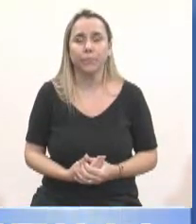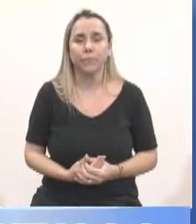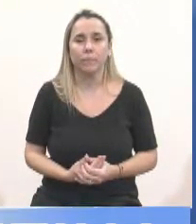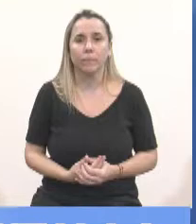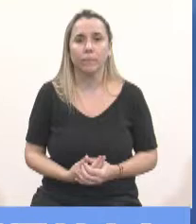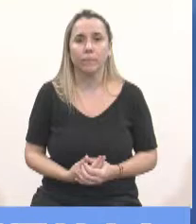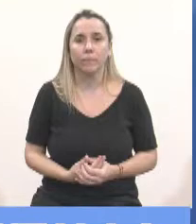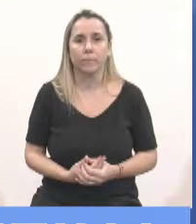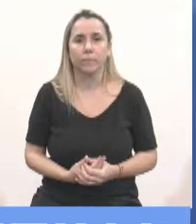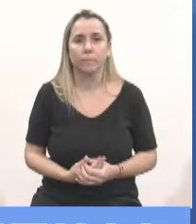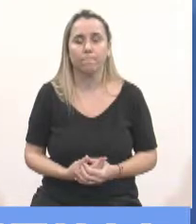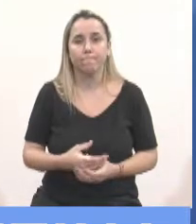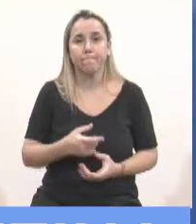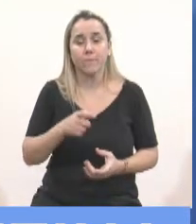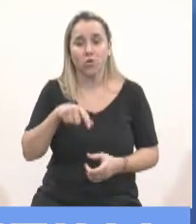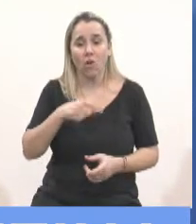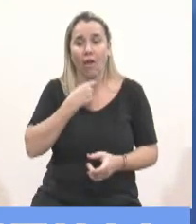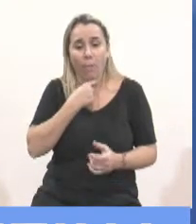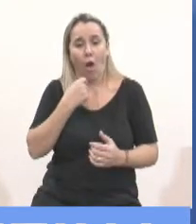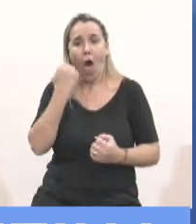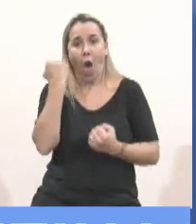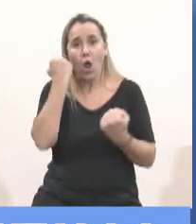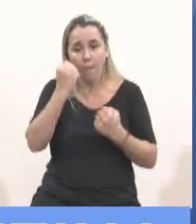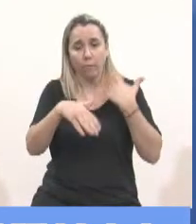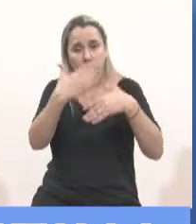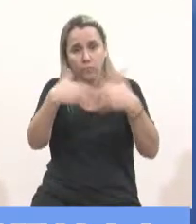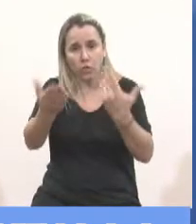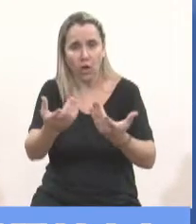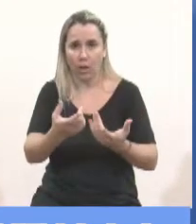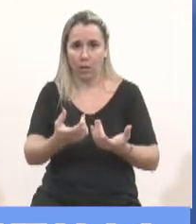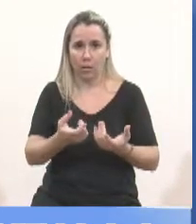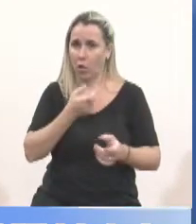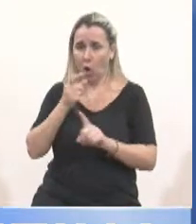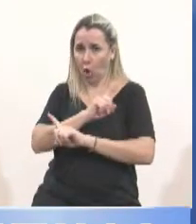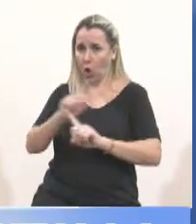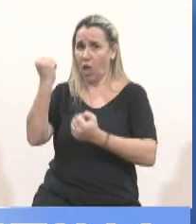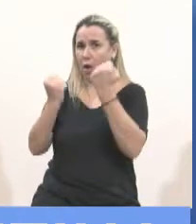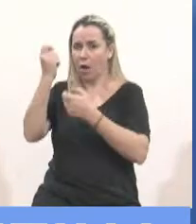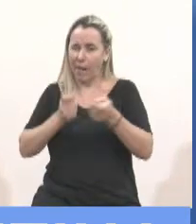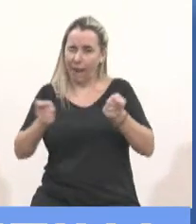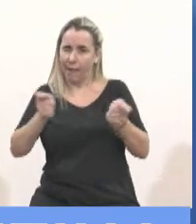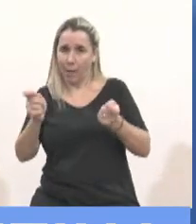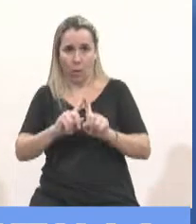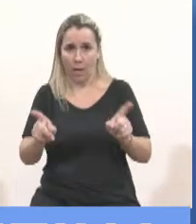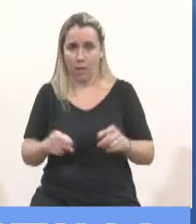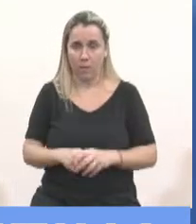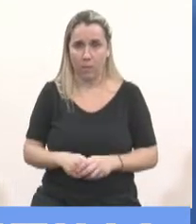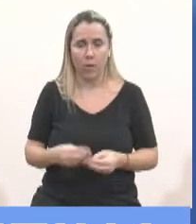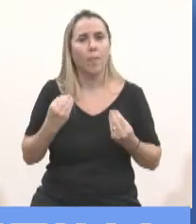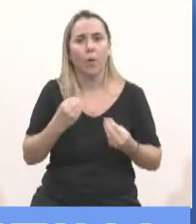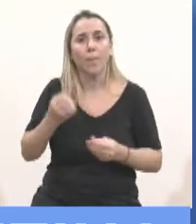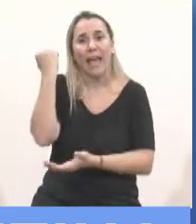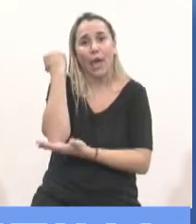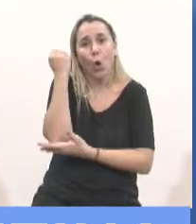queremos la economía de producción. No queremos la economía de especulación, porque en la economía